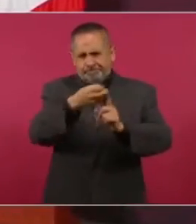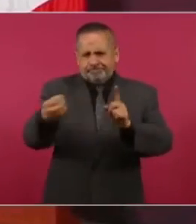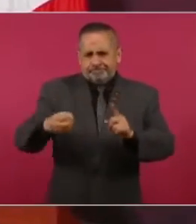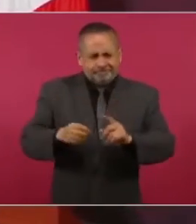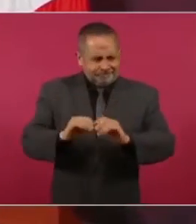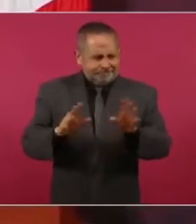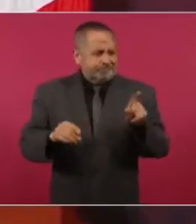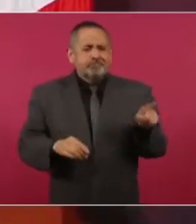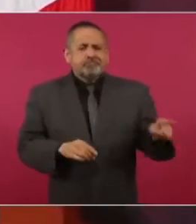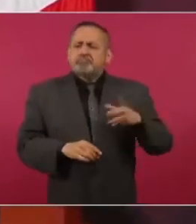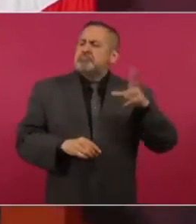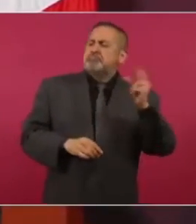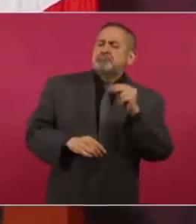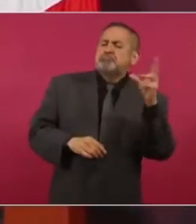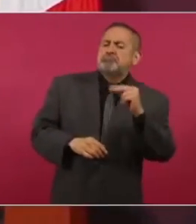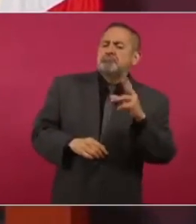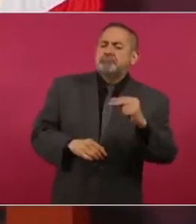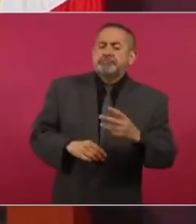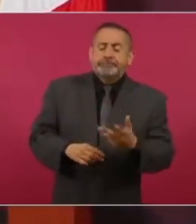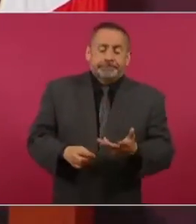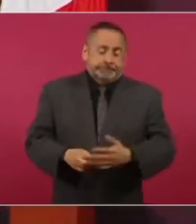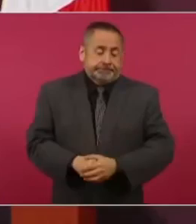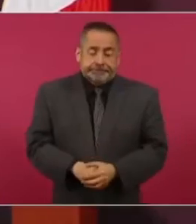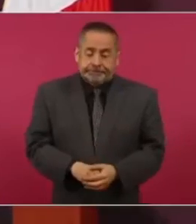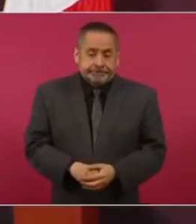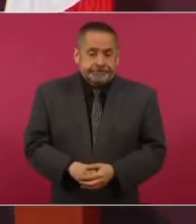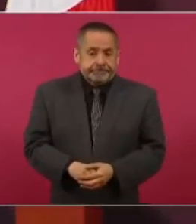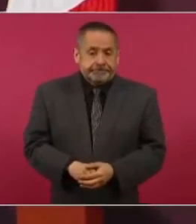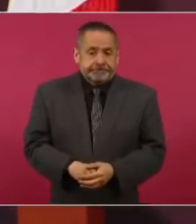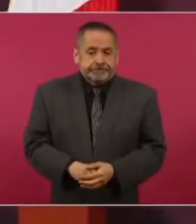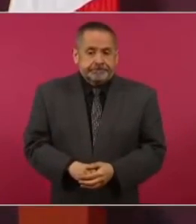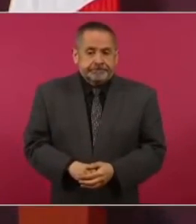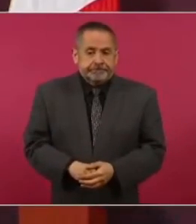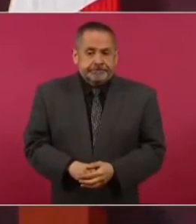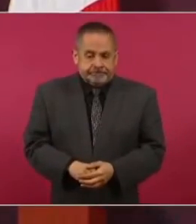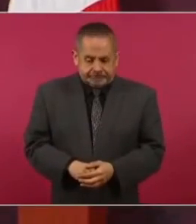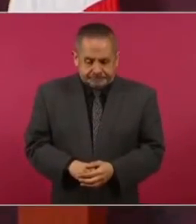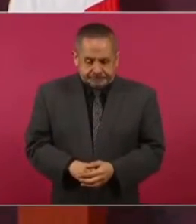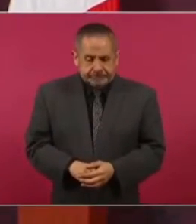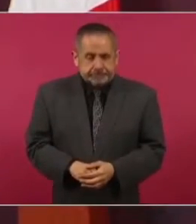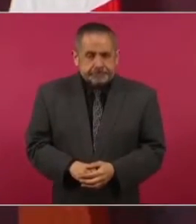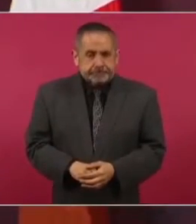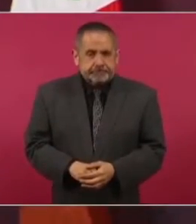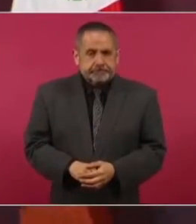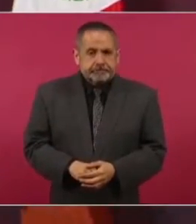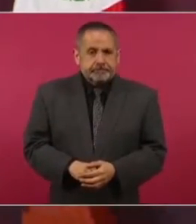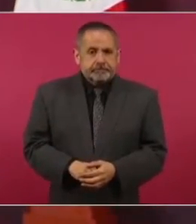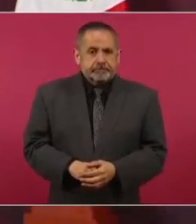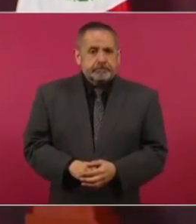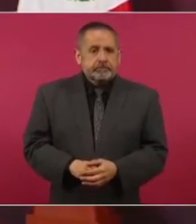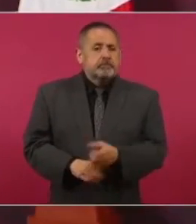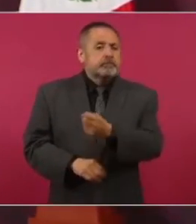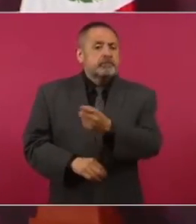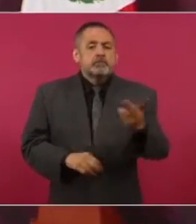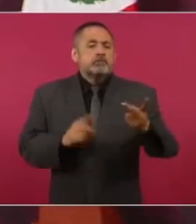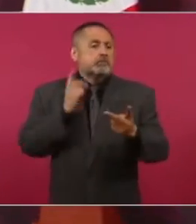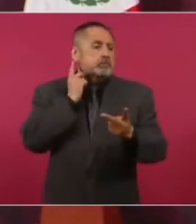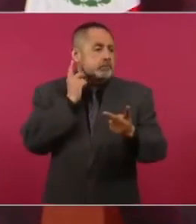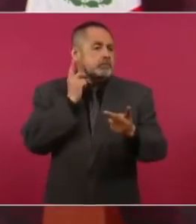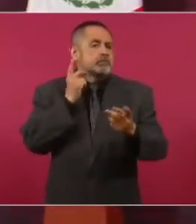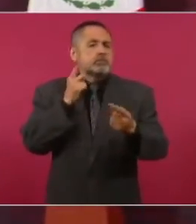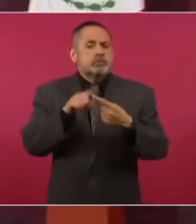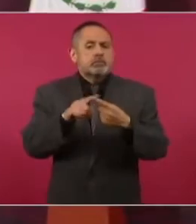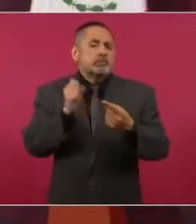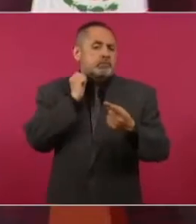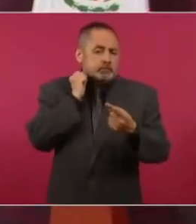Así, los diputados y senadores